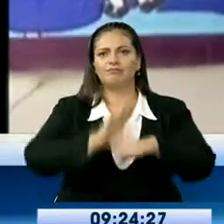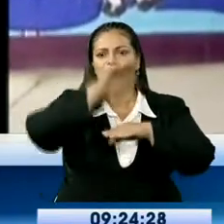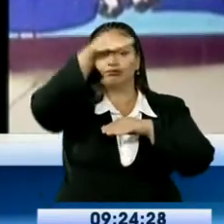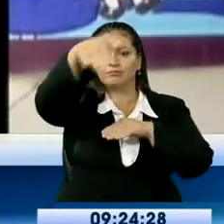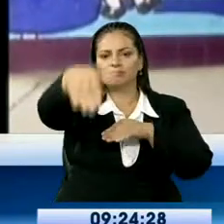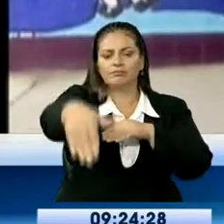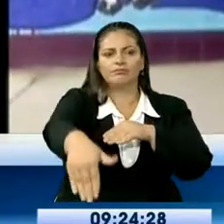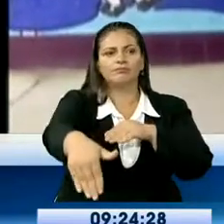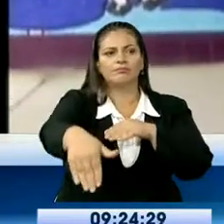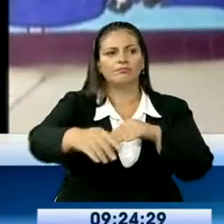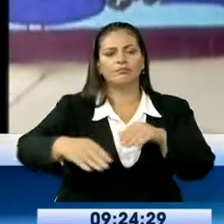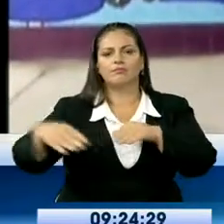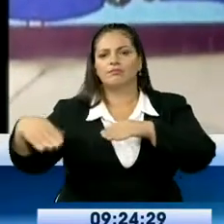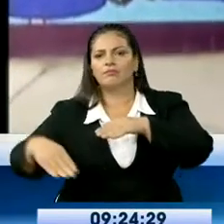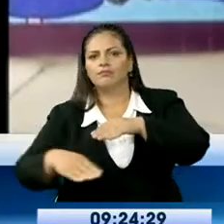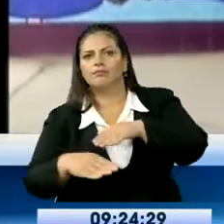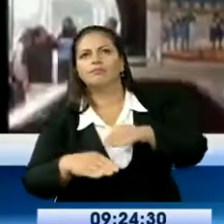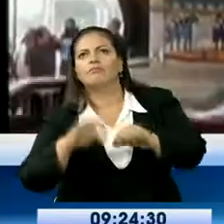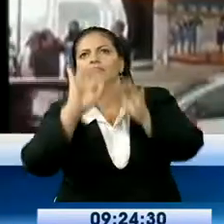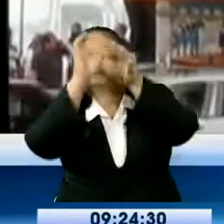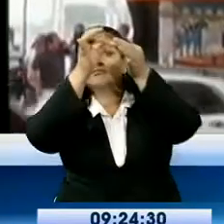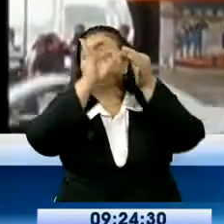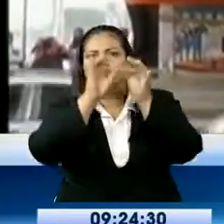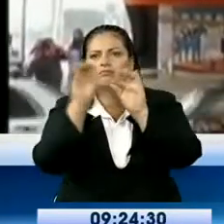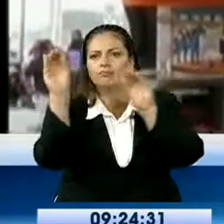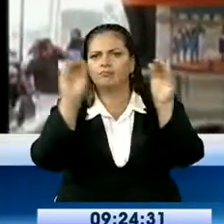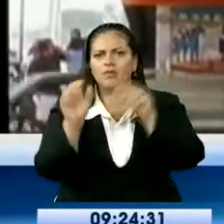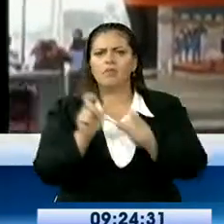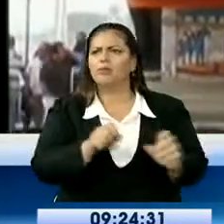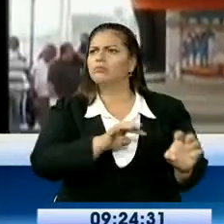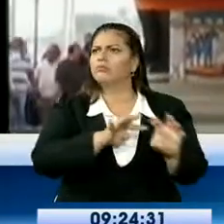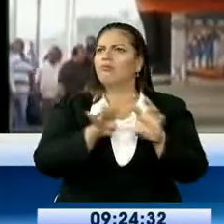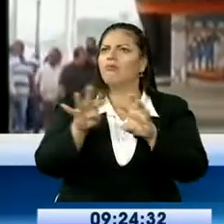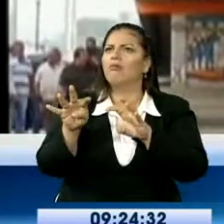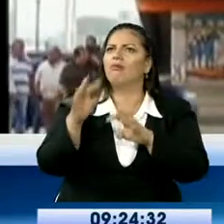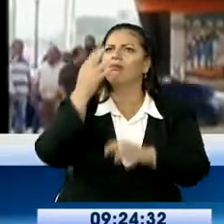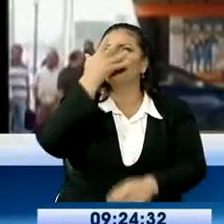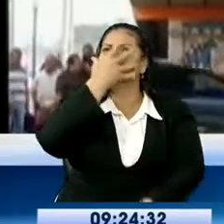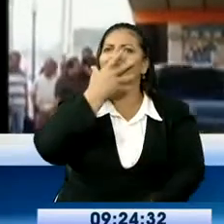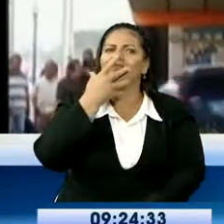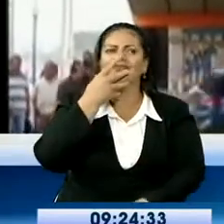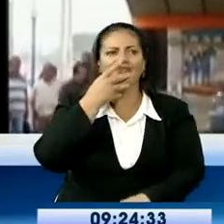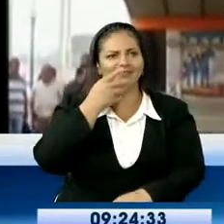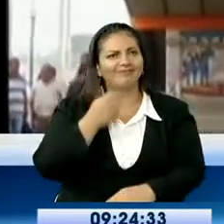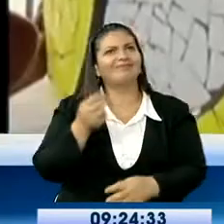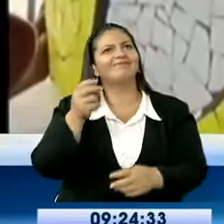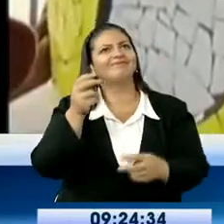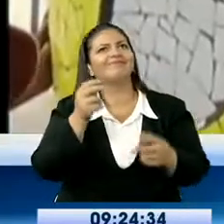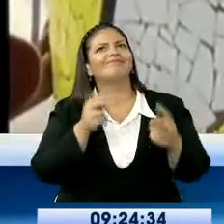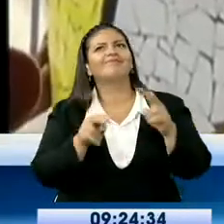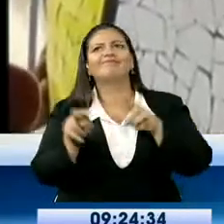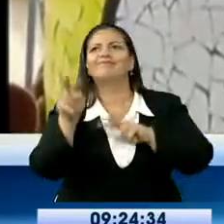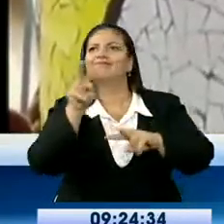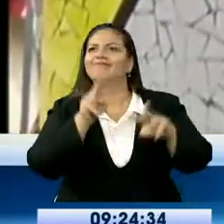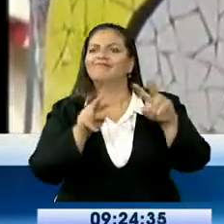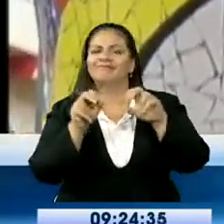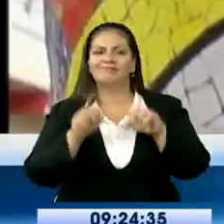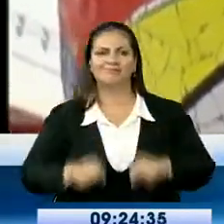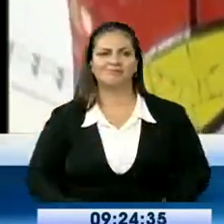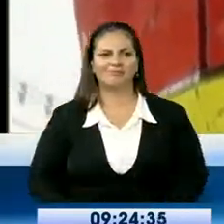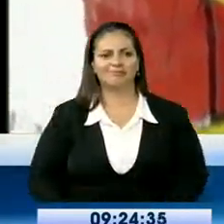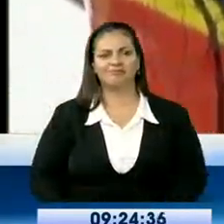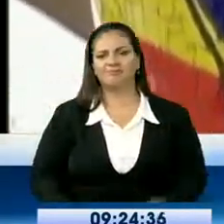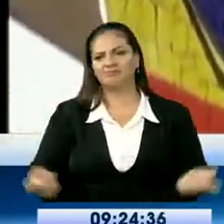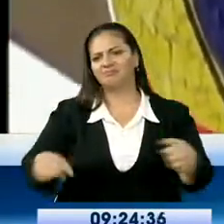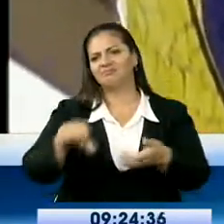Guayaquil y a la vez exposición al aire libre de los artistas plásticos en su homenaje a la ciudad, a su gente, a